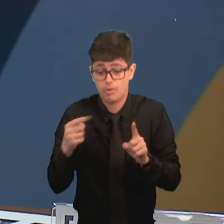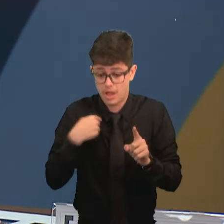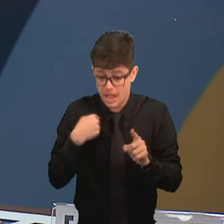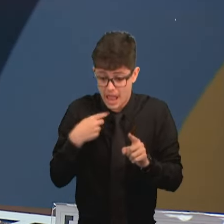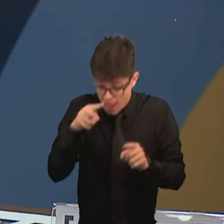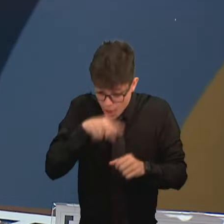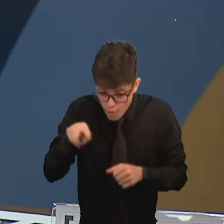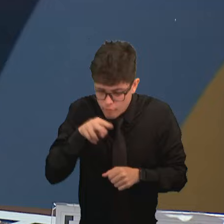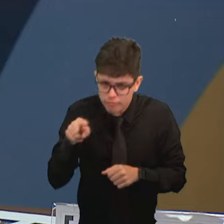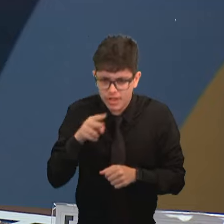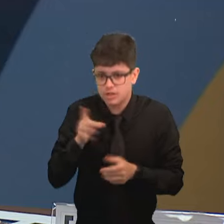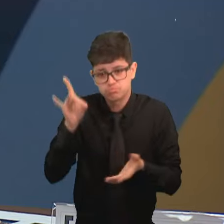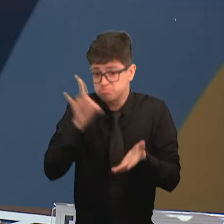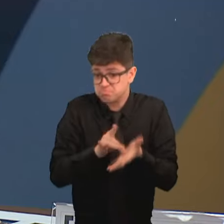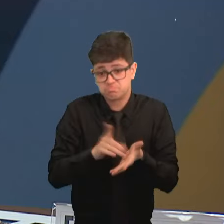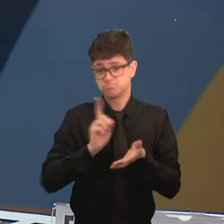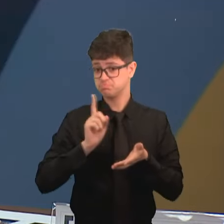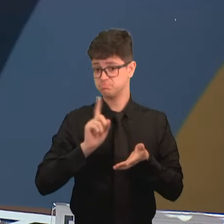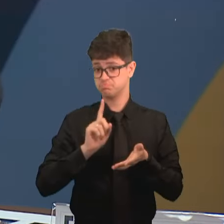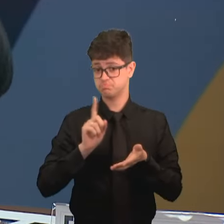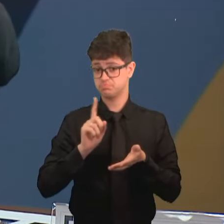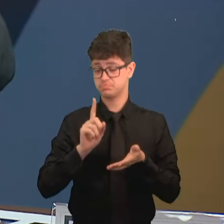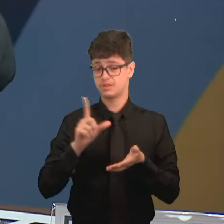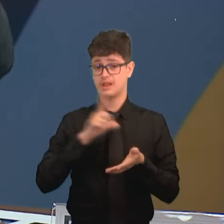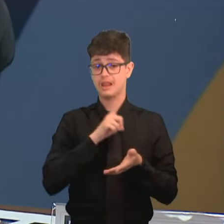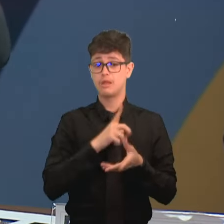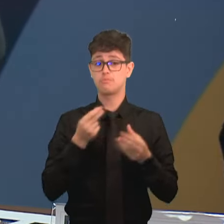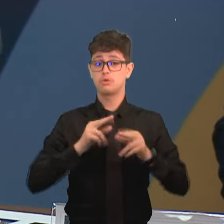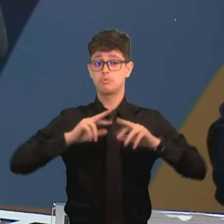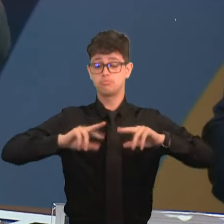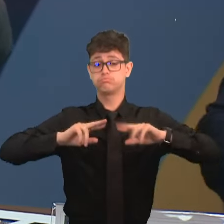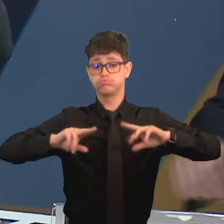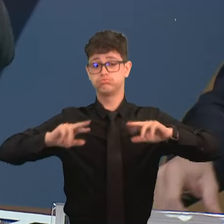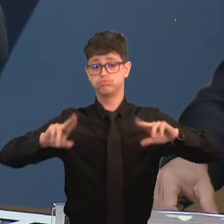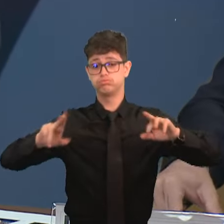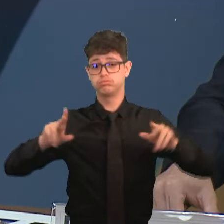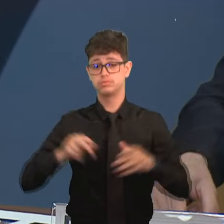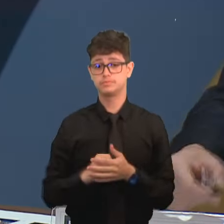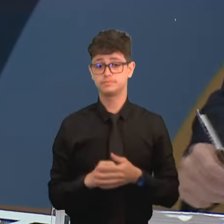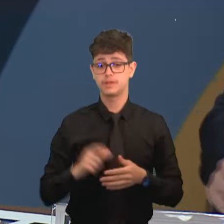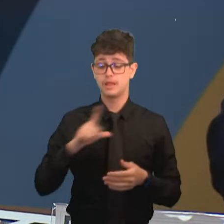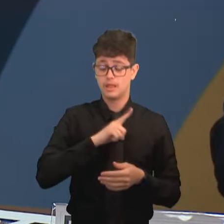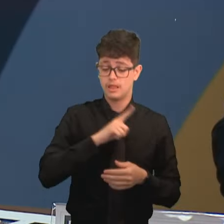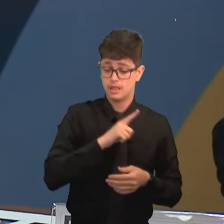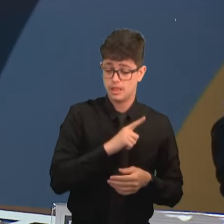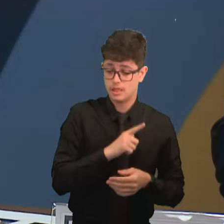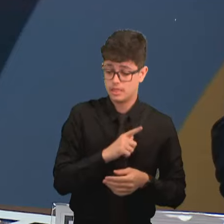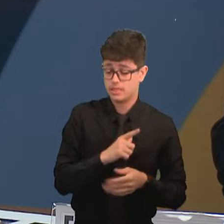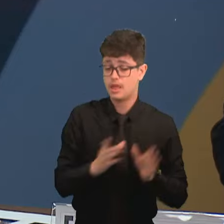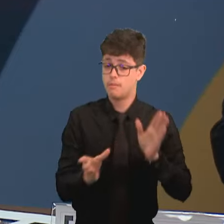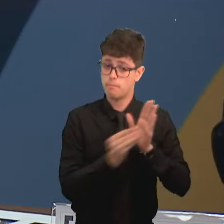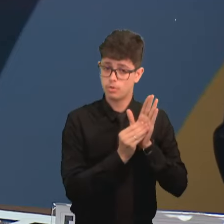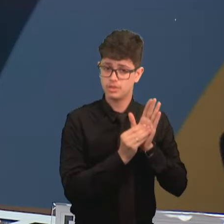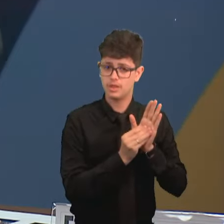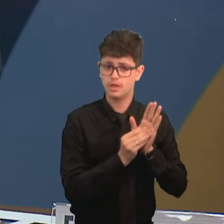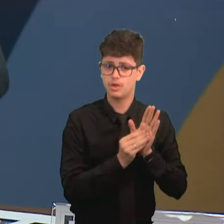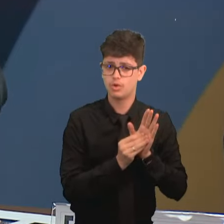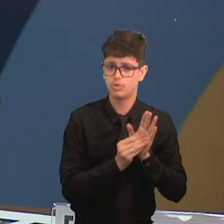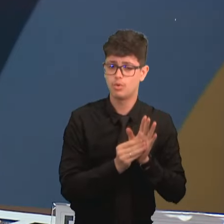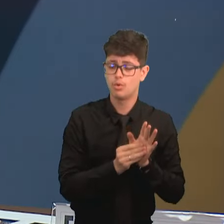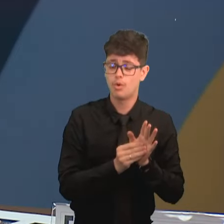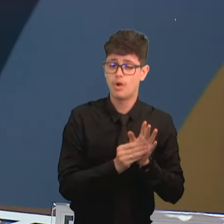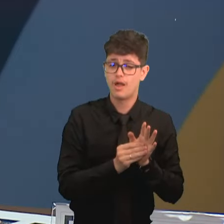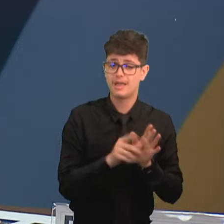no es lo que nosotros observamos. Conseguimos desarrollar métodos eficientes que mejoran el desempeño del modelo sobre diferentes